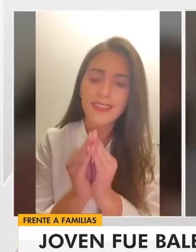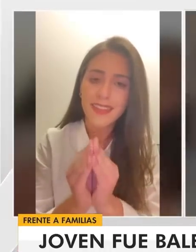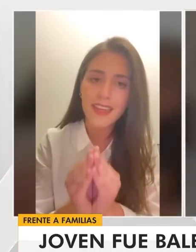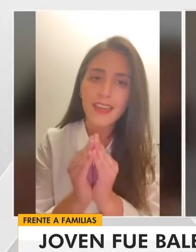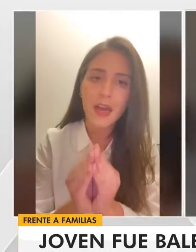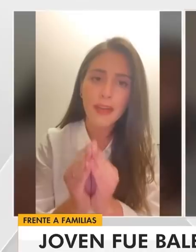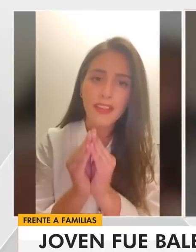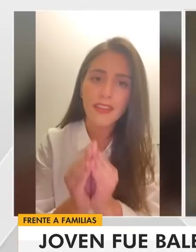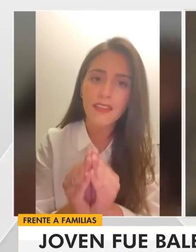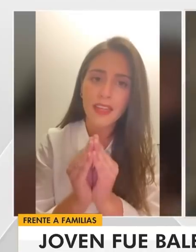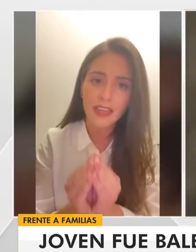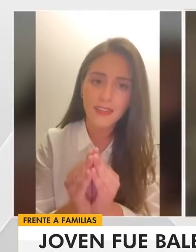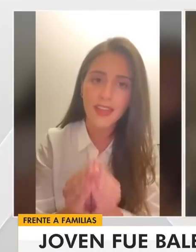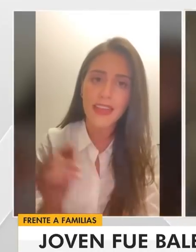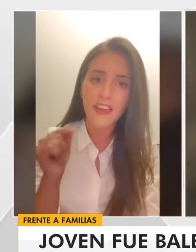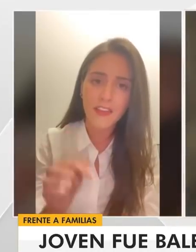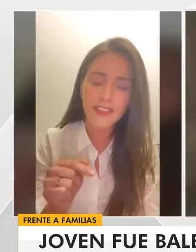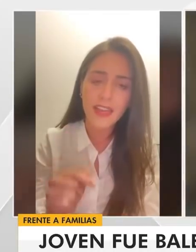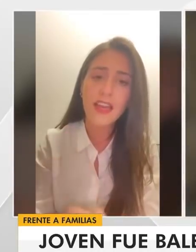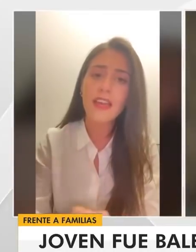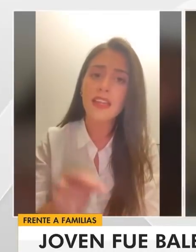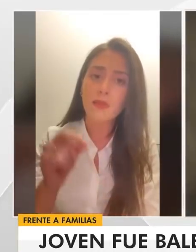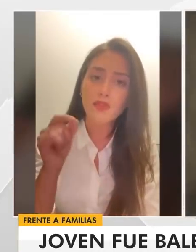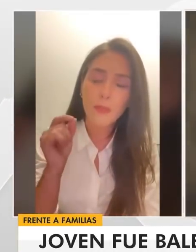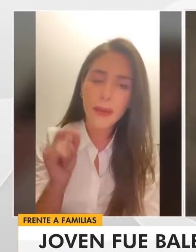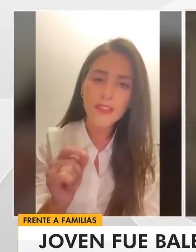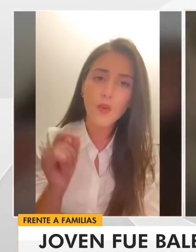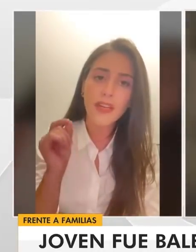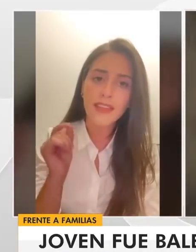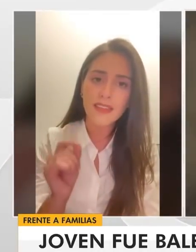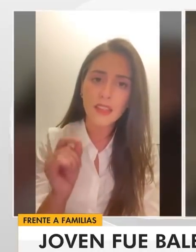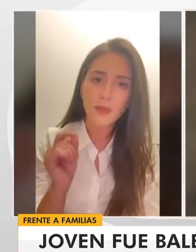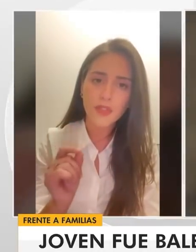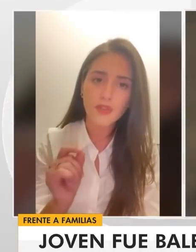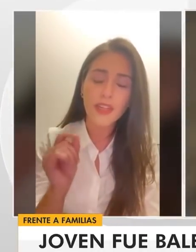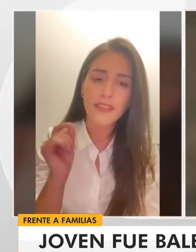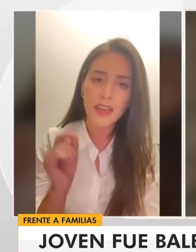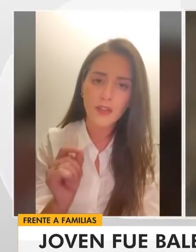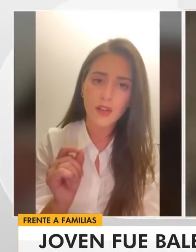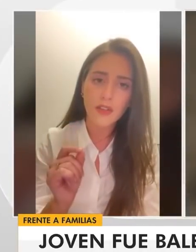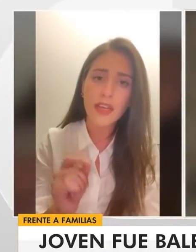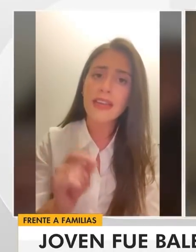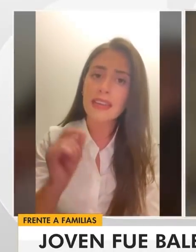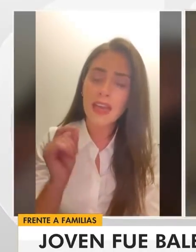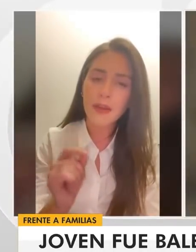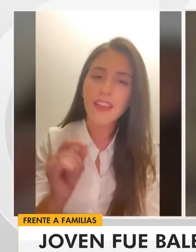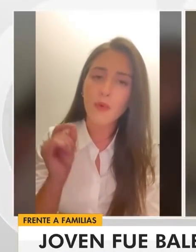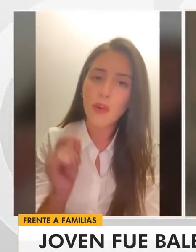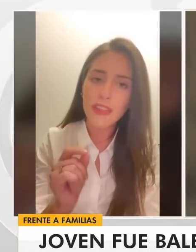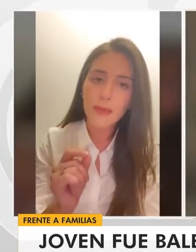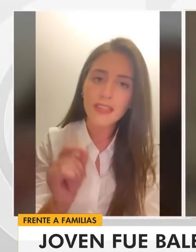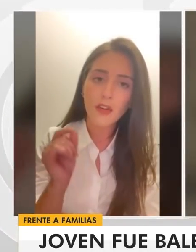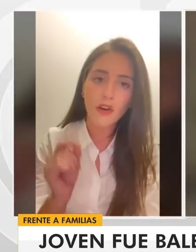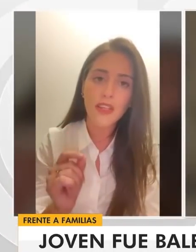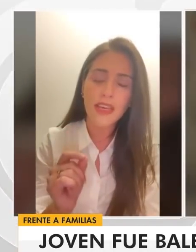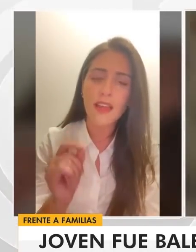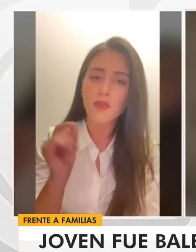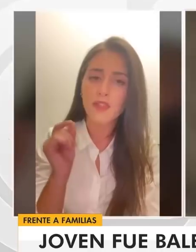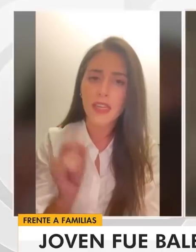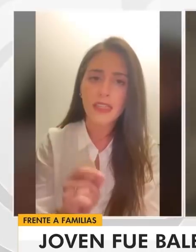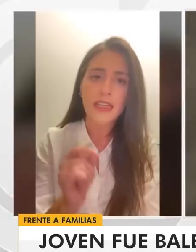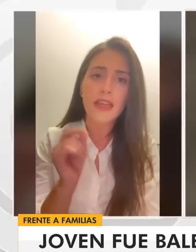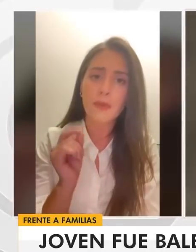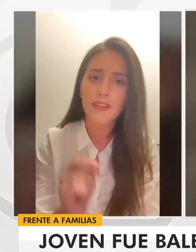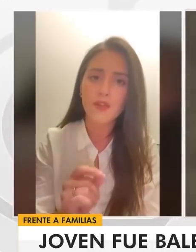ciegas, sin cámaras de televigilancia, y a la fecha tenemos más de un 47% de la instalación de cámaras de última tecnología